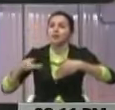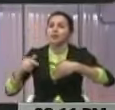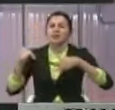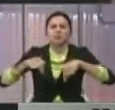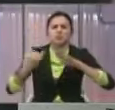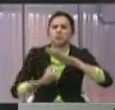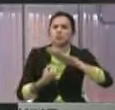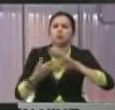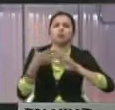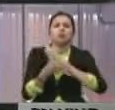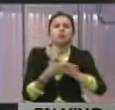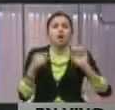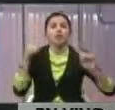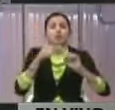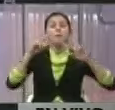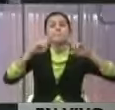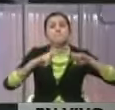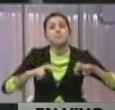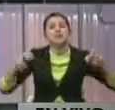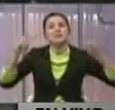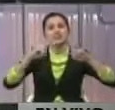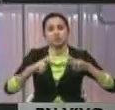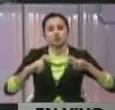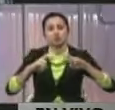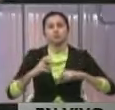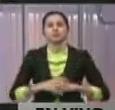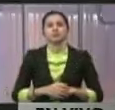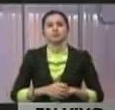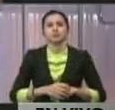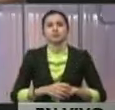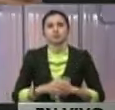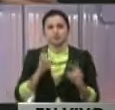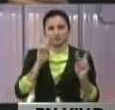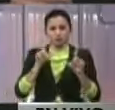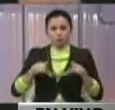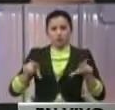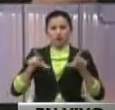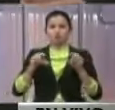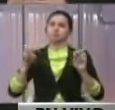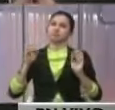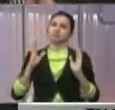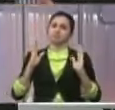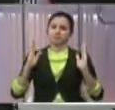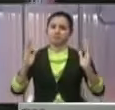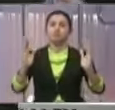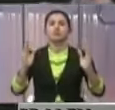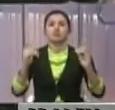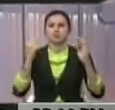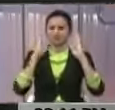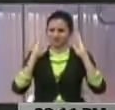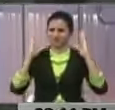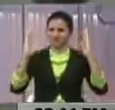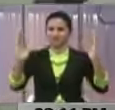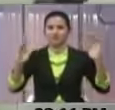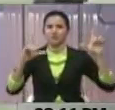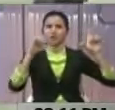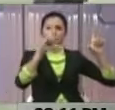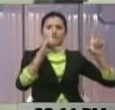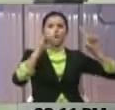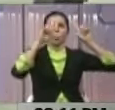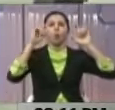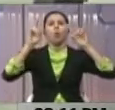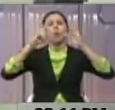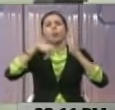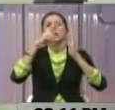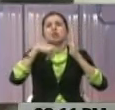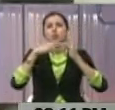de investigaciones sobre África y su diáspora. Están viendo las instalaciones. En primer lugar van a ver muchas obras de artes, tal vez la colección más